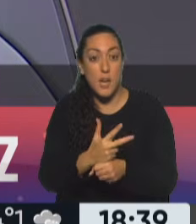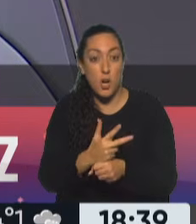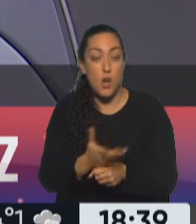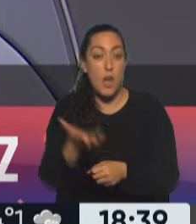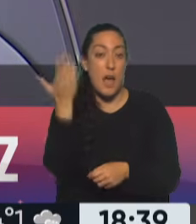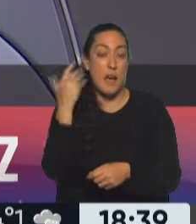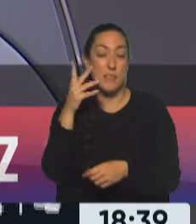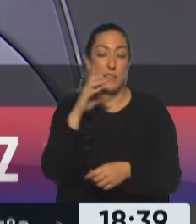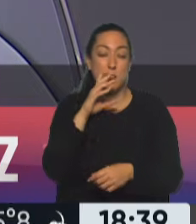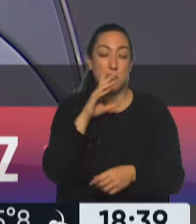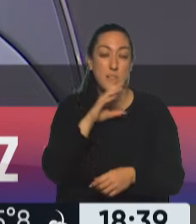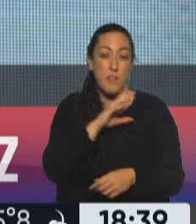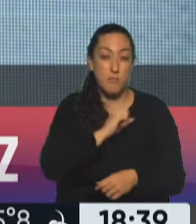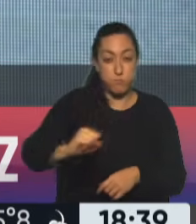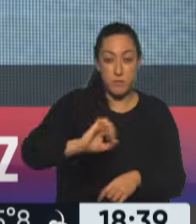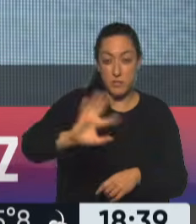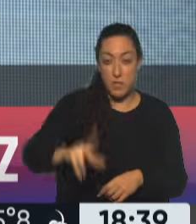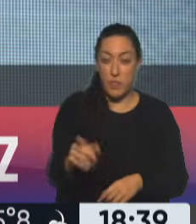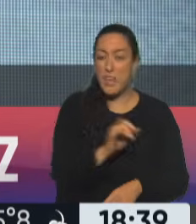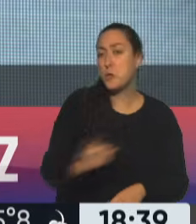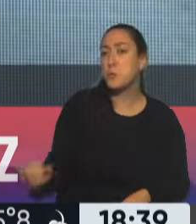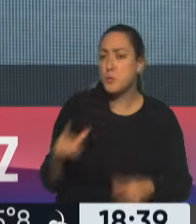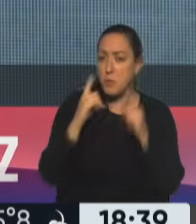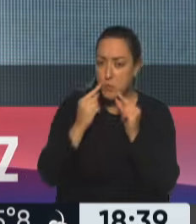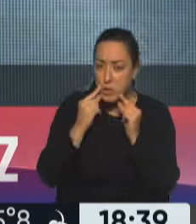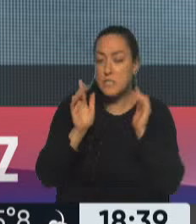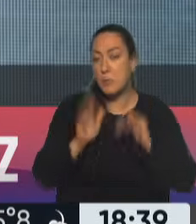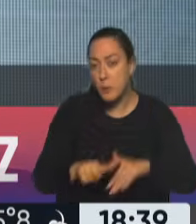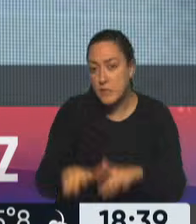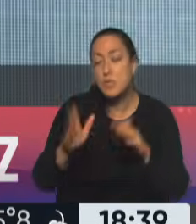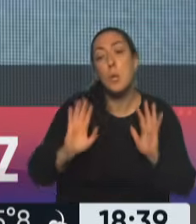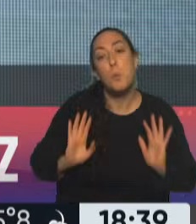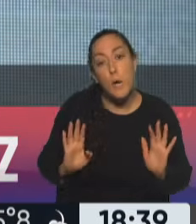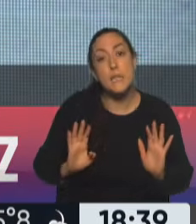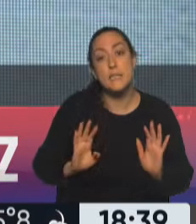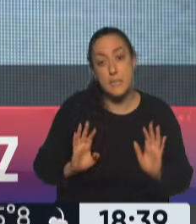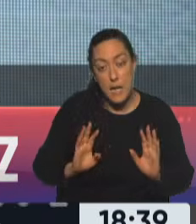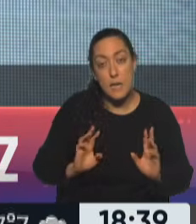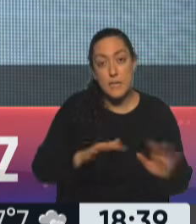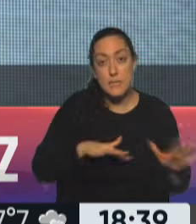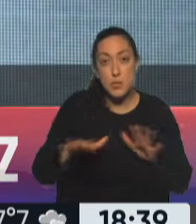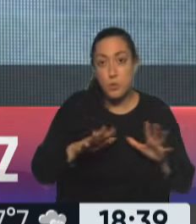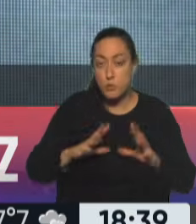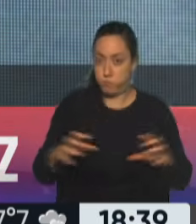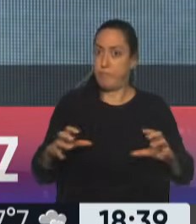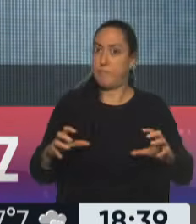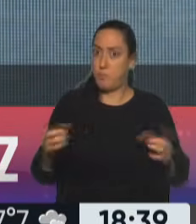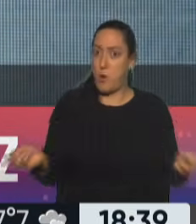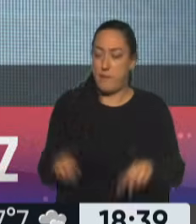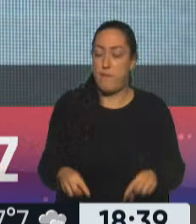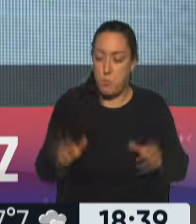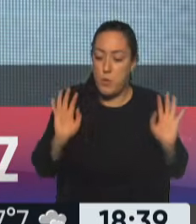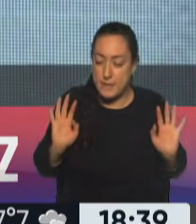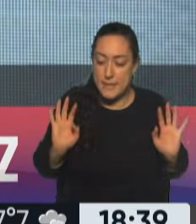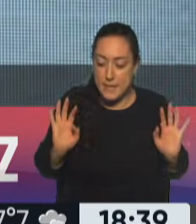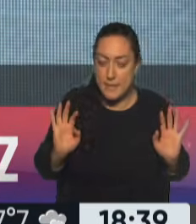incluso protestas y movilizaciones. Digo, un contexto que podría llegar a caldearse, y me parece que todas las cosas sobre la mesa, sobre